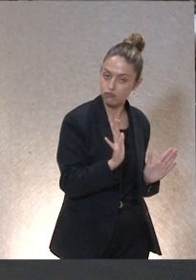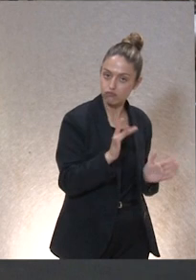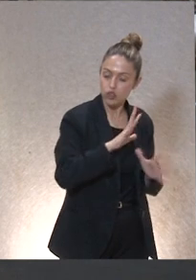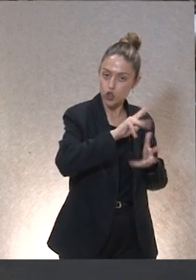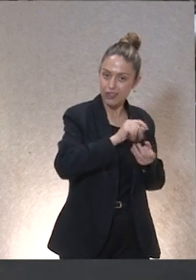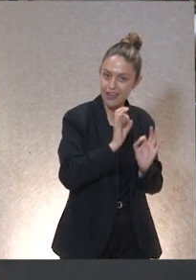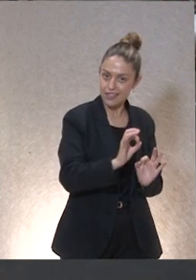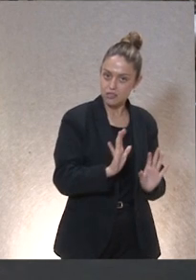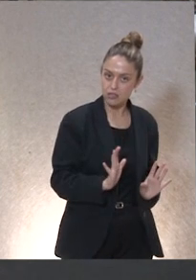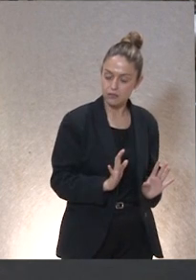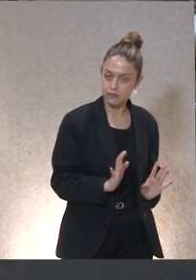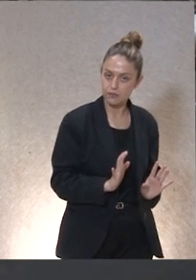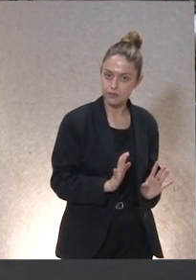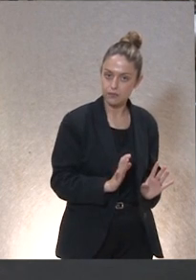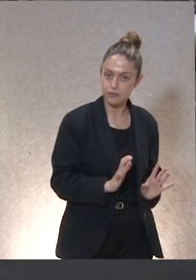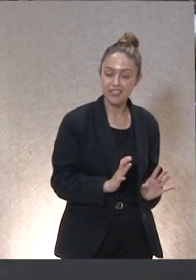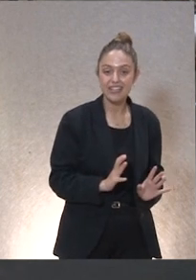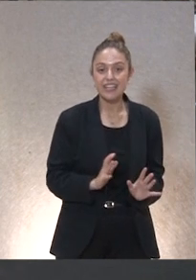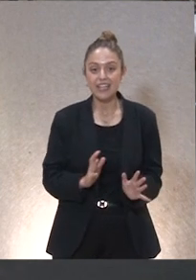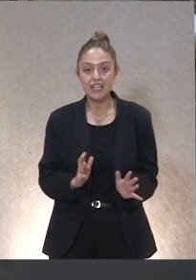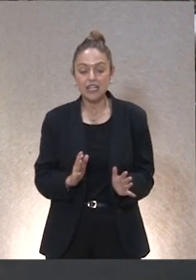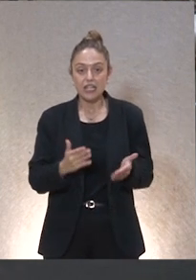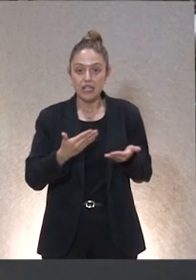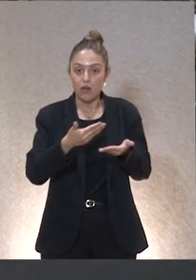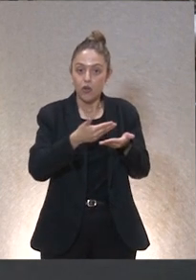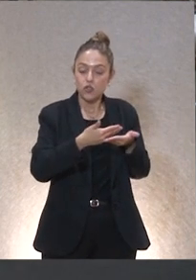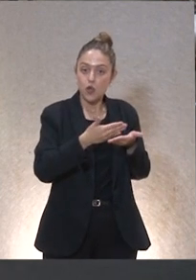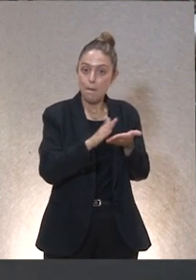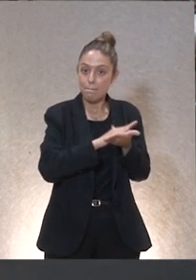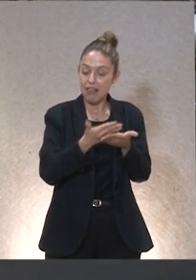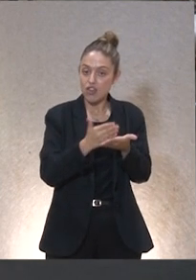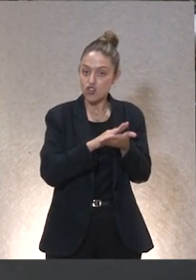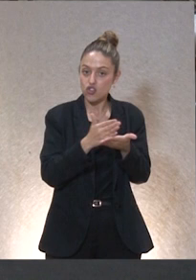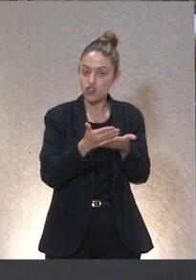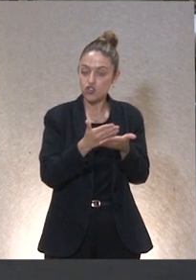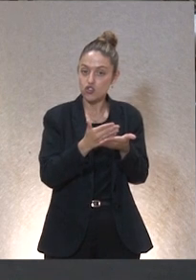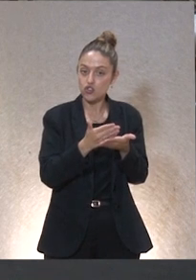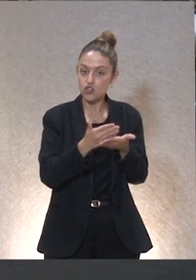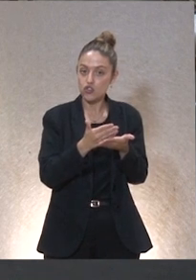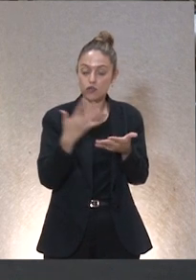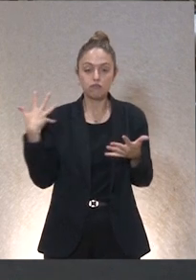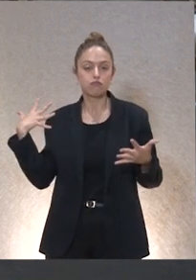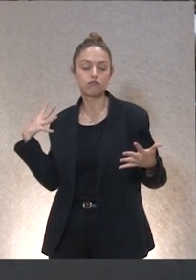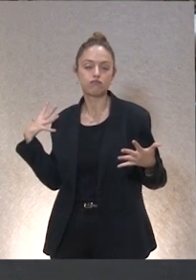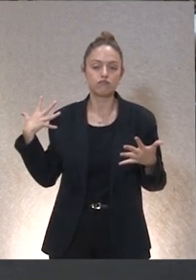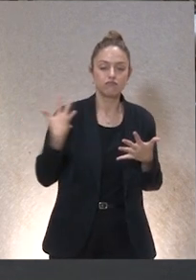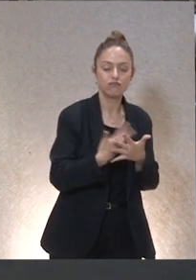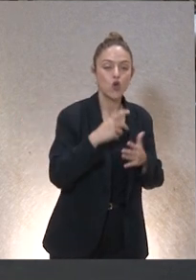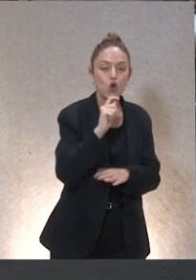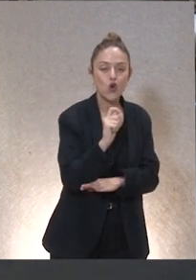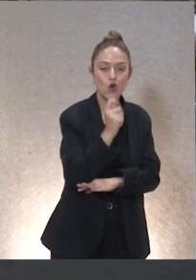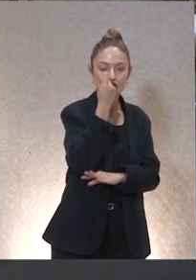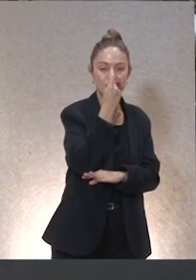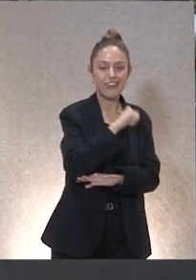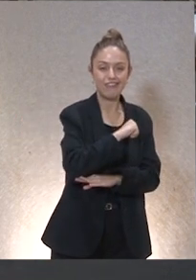medios y los medios hay que reconocer que a lo largo del tiempo habían conseguido con